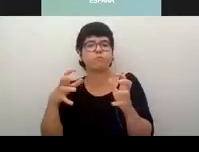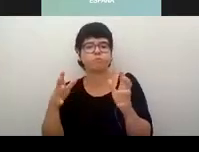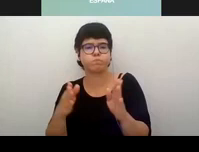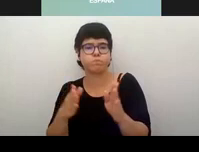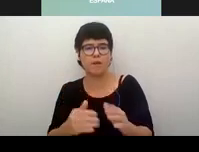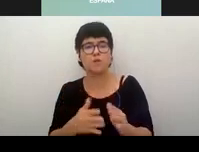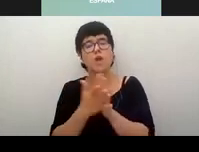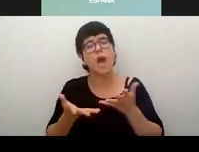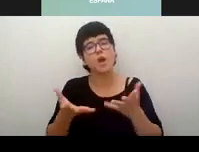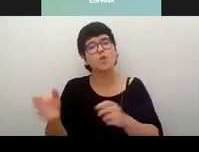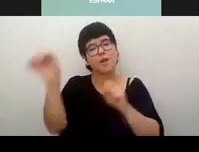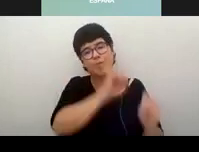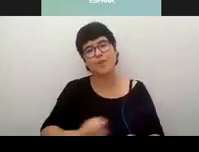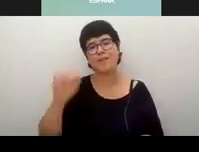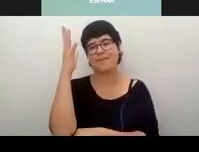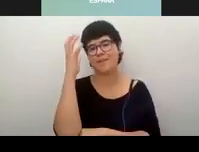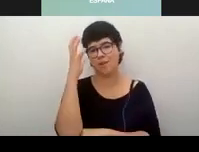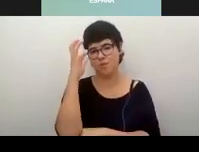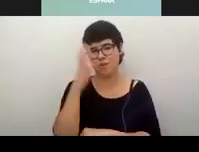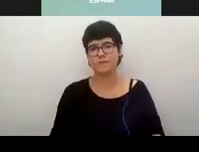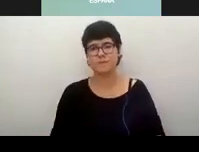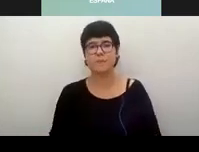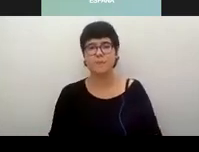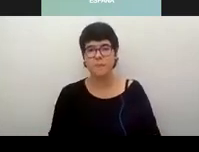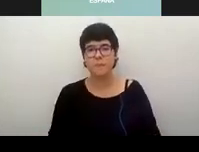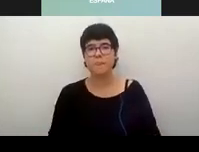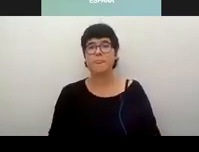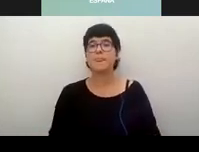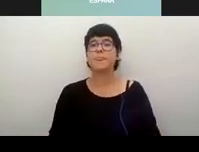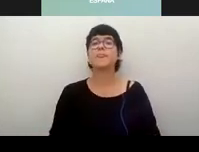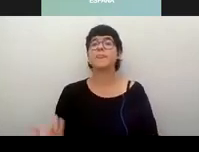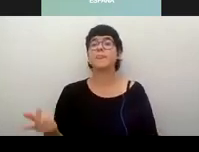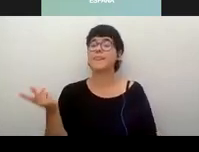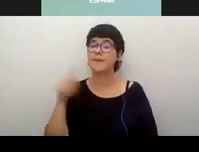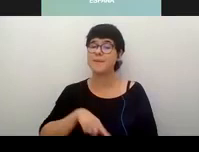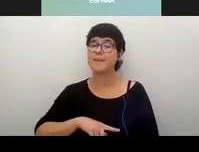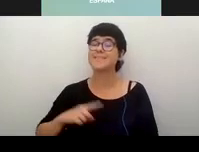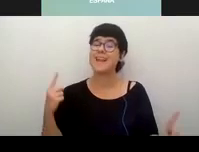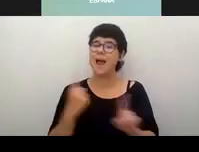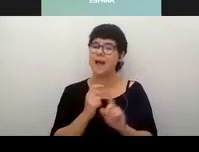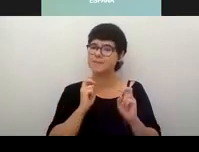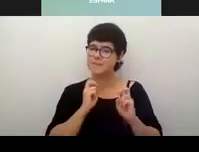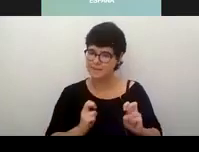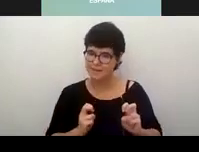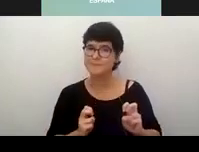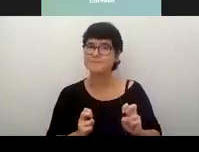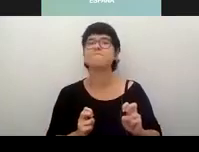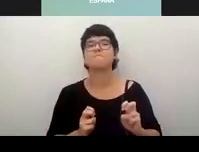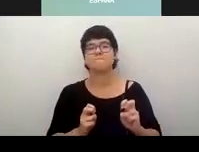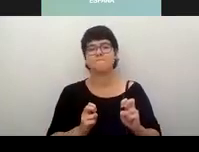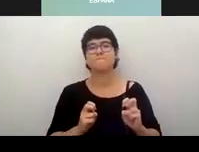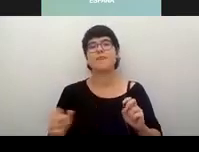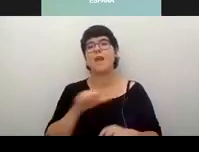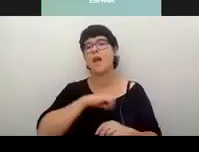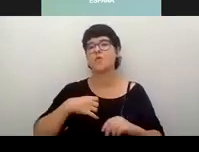muchas funciones. Y tenemos el antiestrés, que es el que realizamos en el